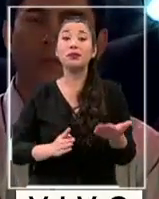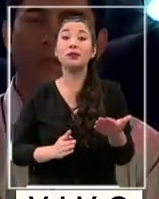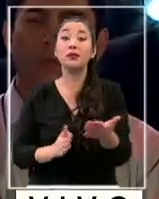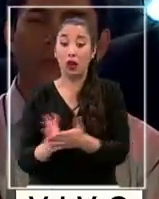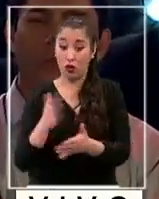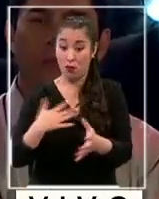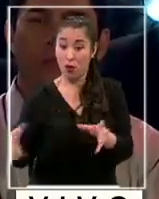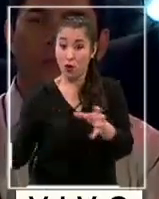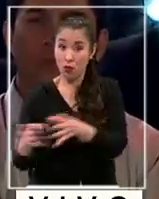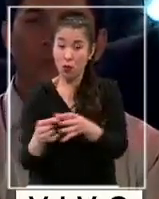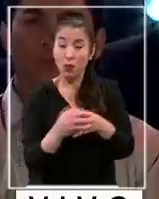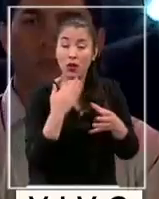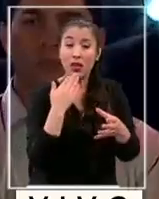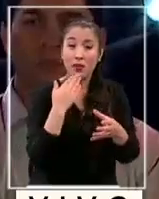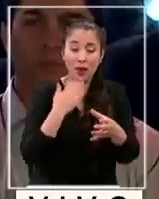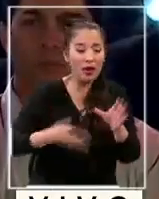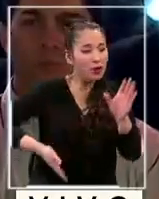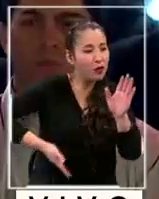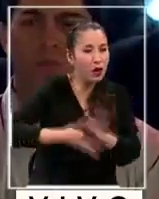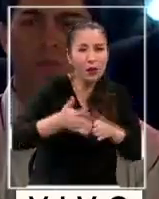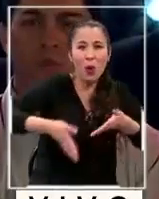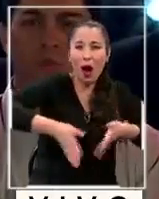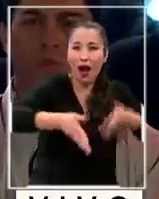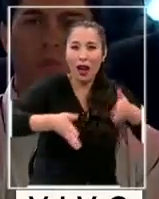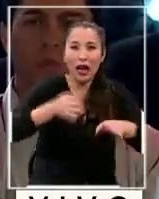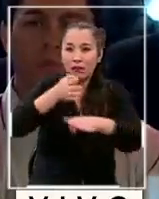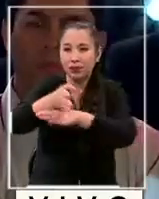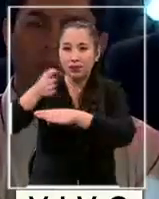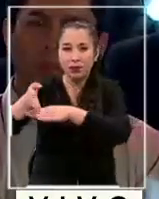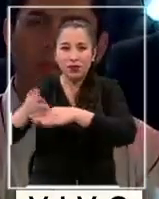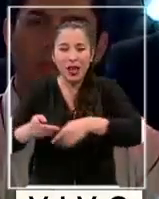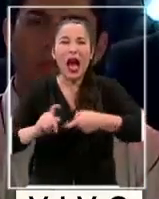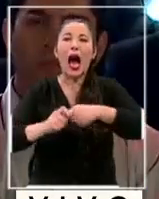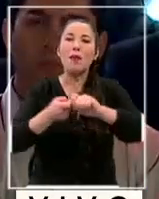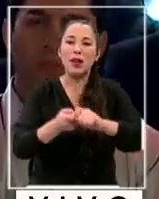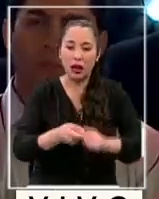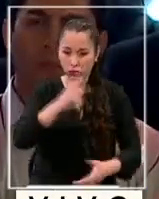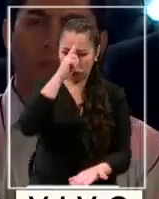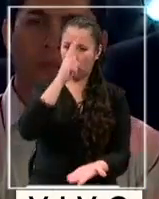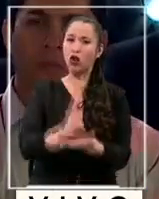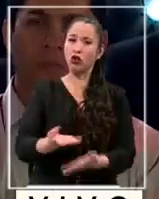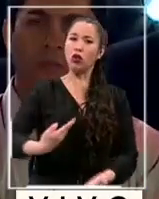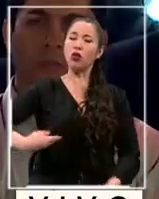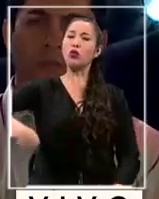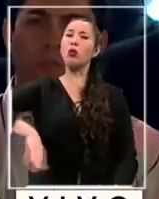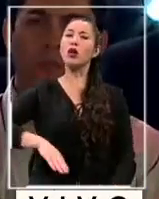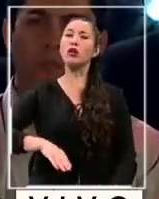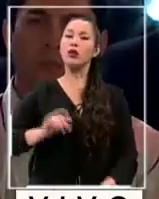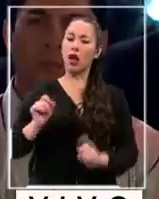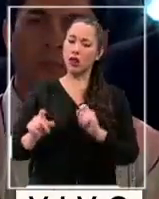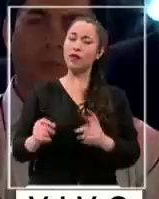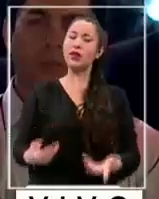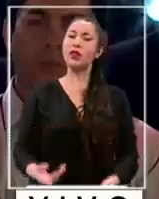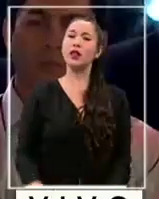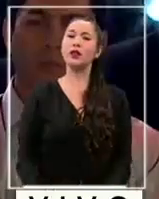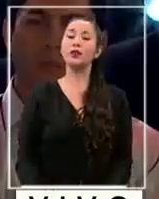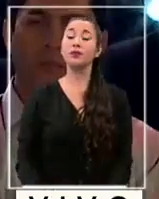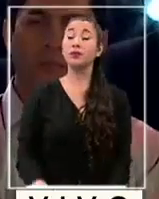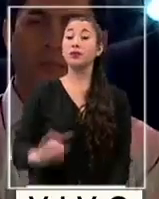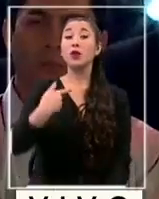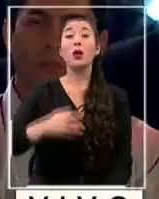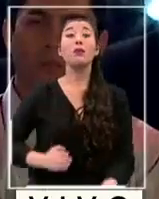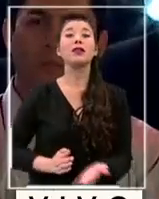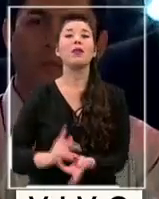equipo. Salimos a la calle a pelear nuestro honor. generamos